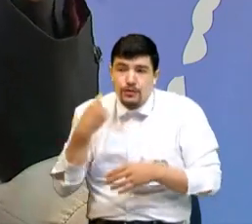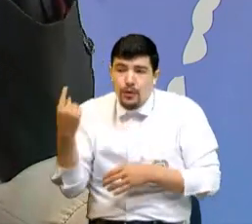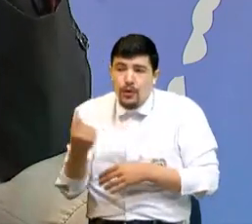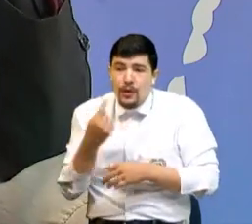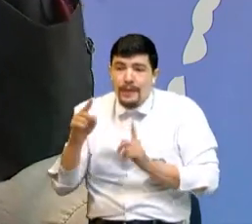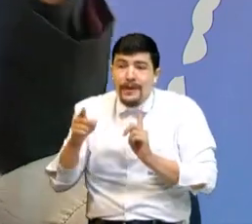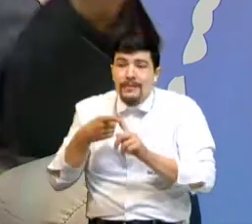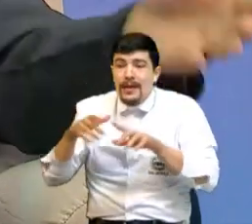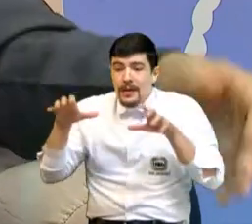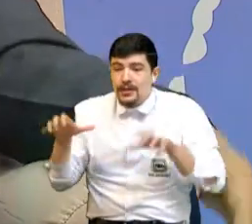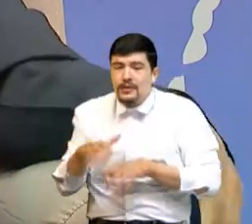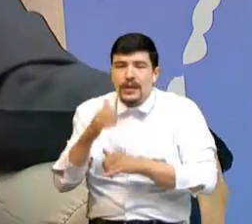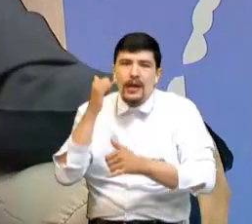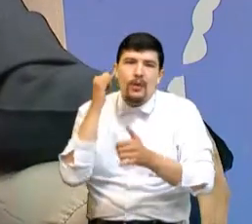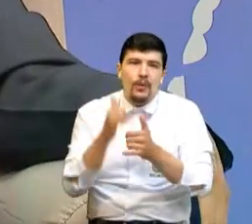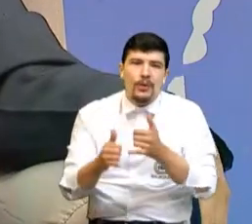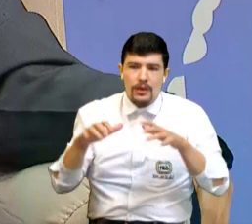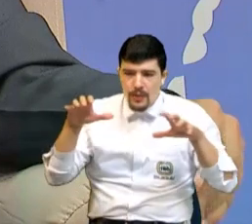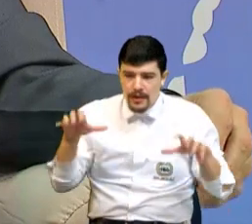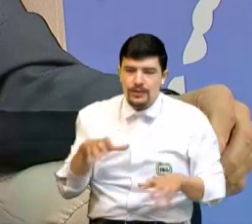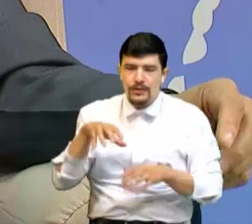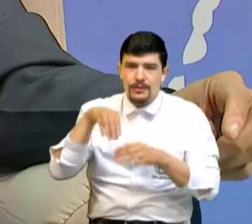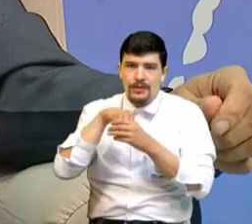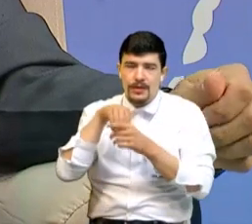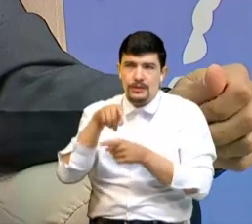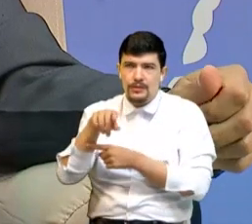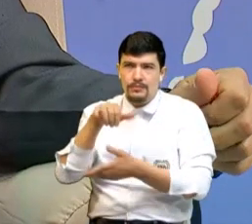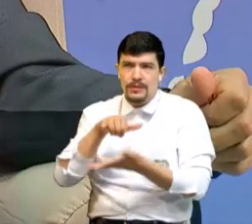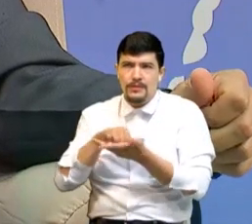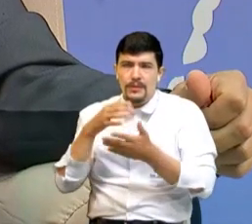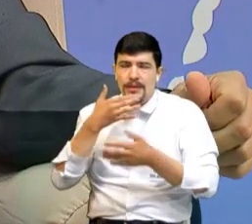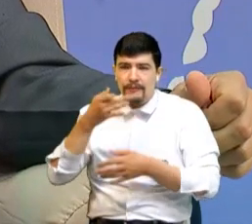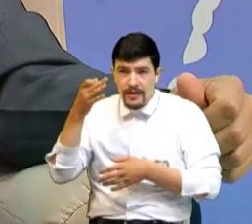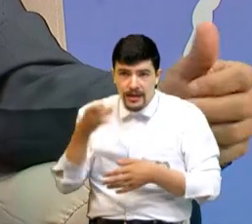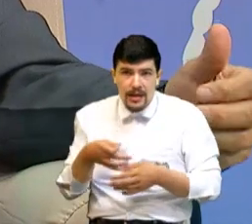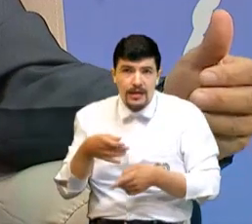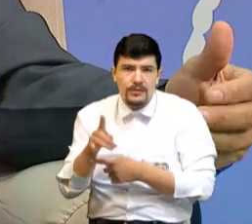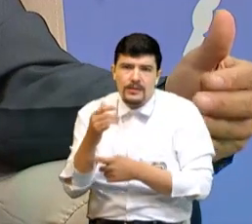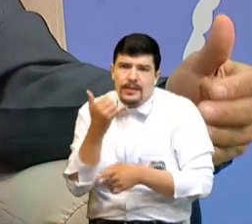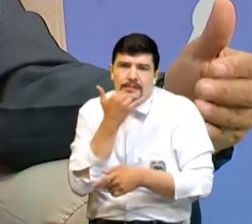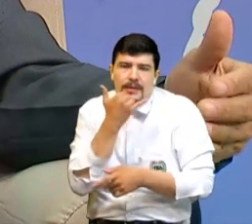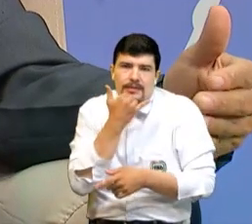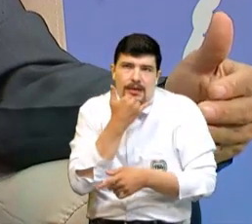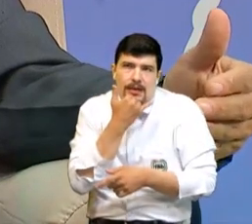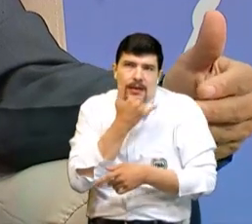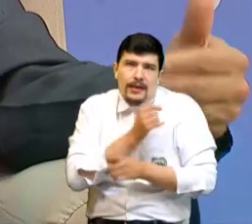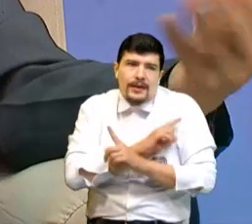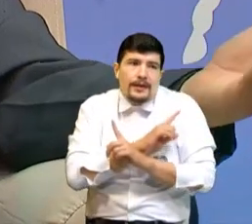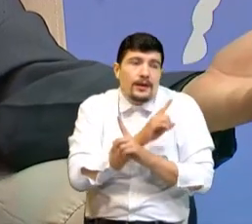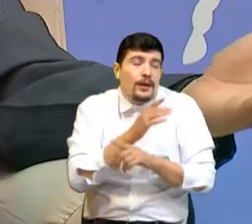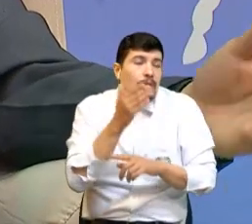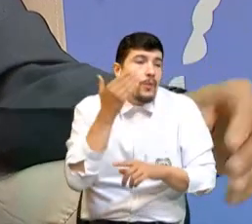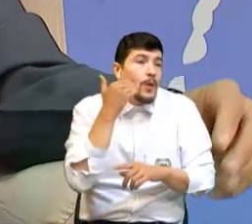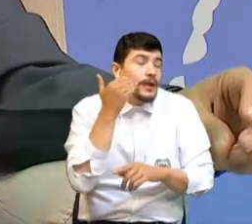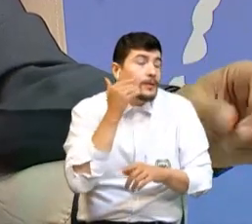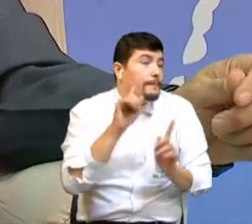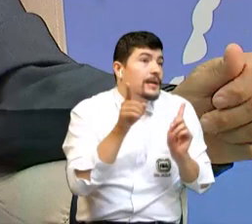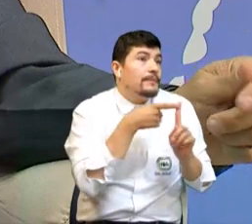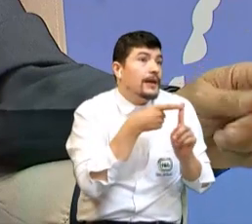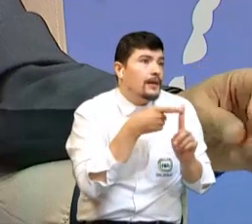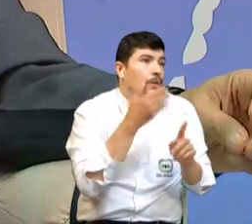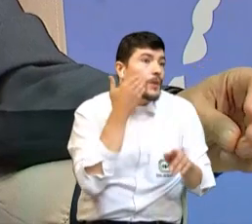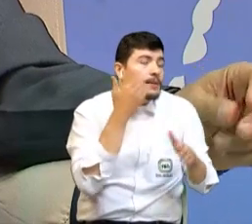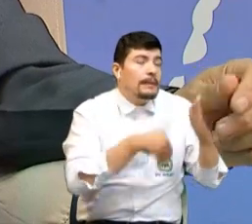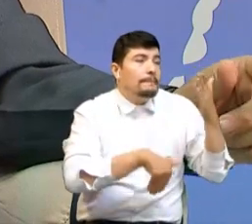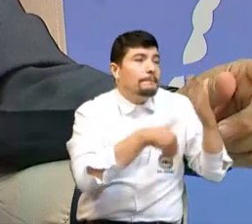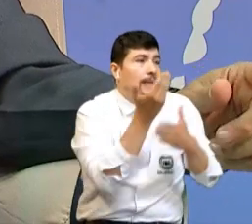primer hecho, sino el último de los hechos que realmente ocurrió. No desde cuándo se